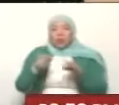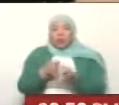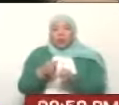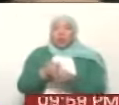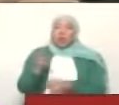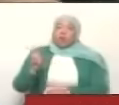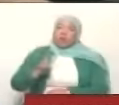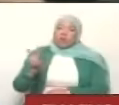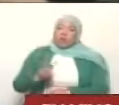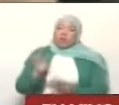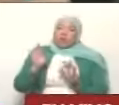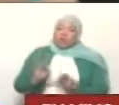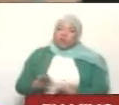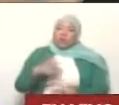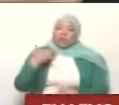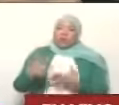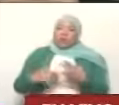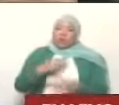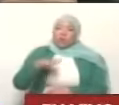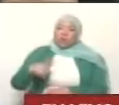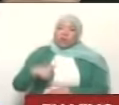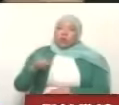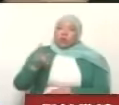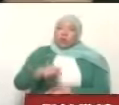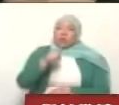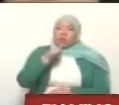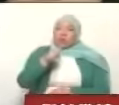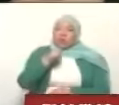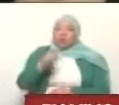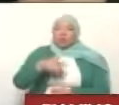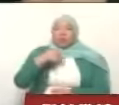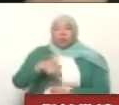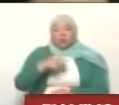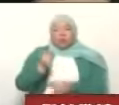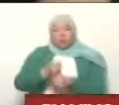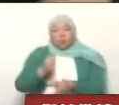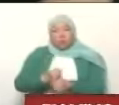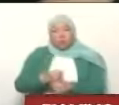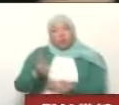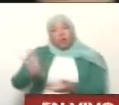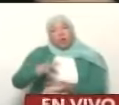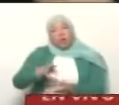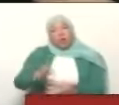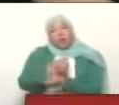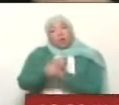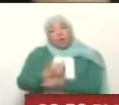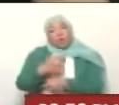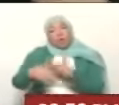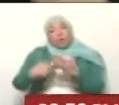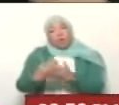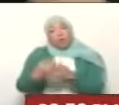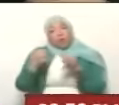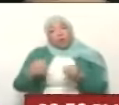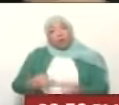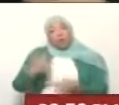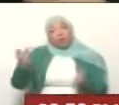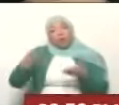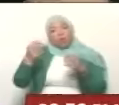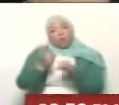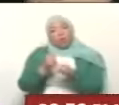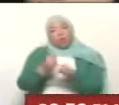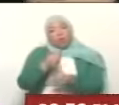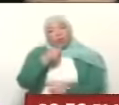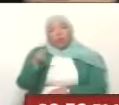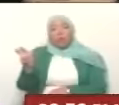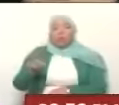en nuestro país, de nuestra juventud, y que además estén dispuestos a escribir una canción con amor para esta campaña es algo que nos motiva mucho. Es